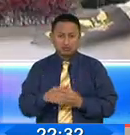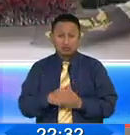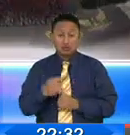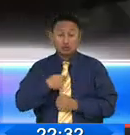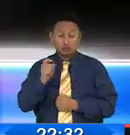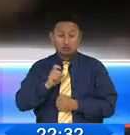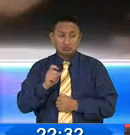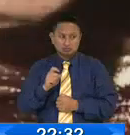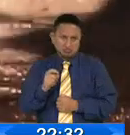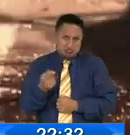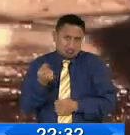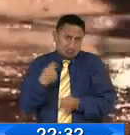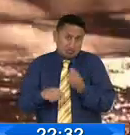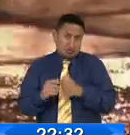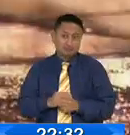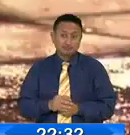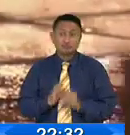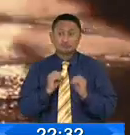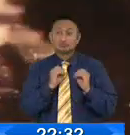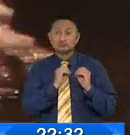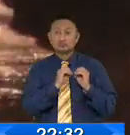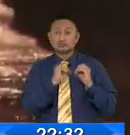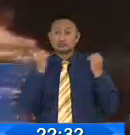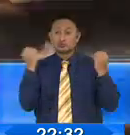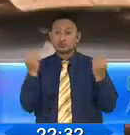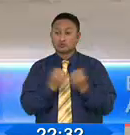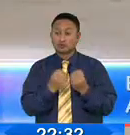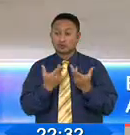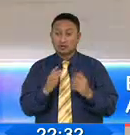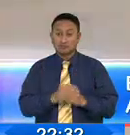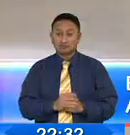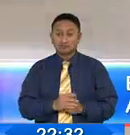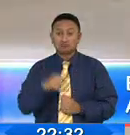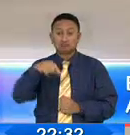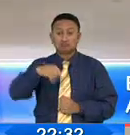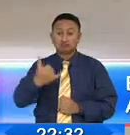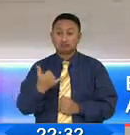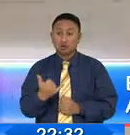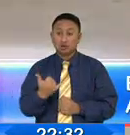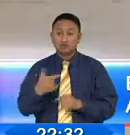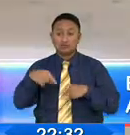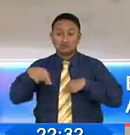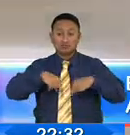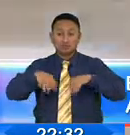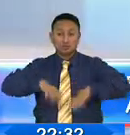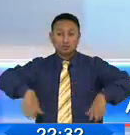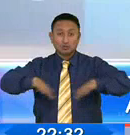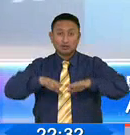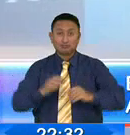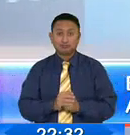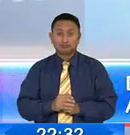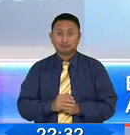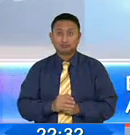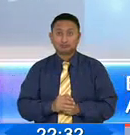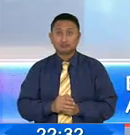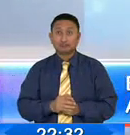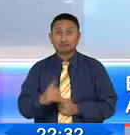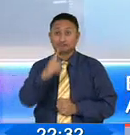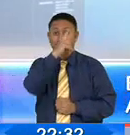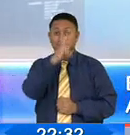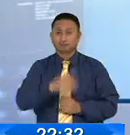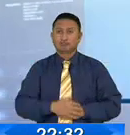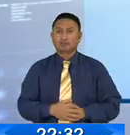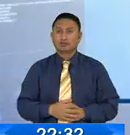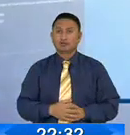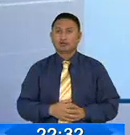necesidad. Las organizaciones delictivas que han sido identificadas y que por ahora están operando en esta zona son los Reyes Mexicanos, los